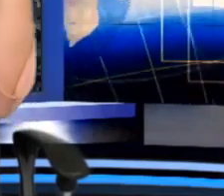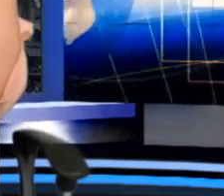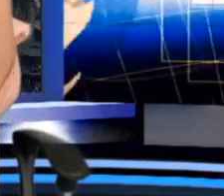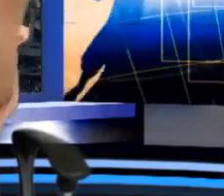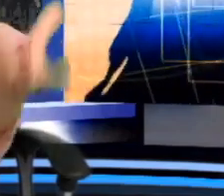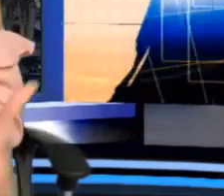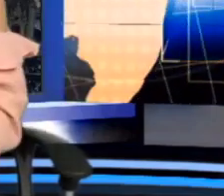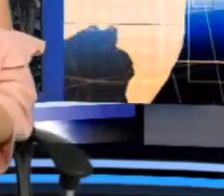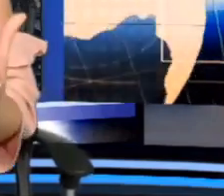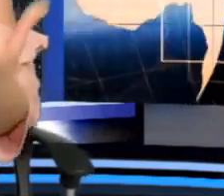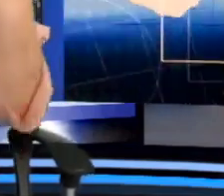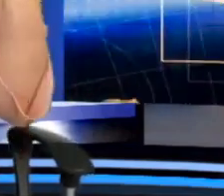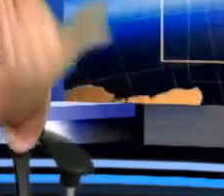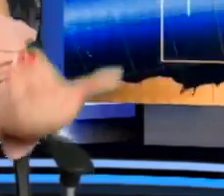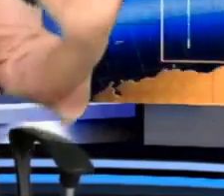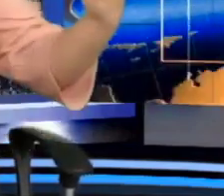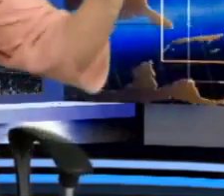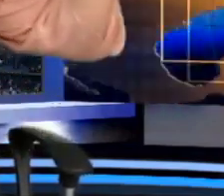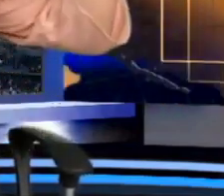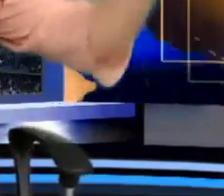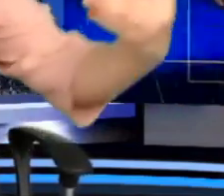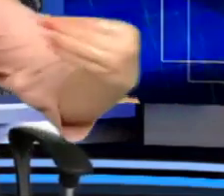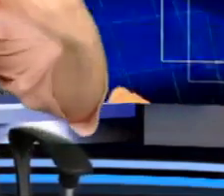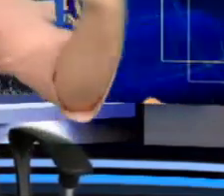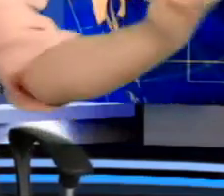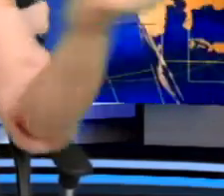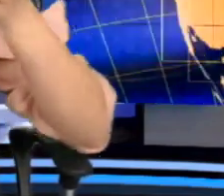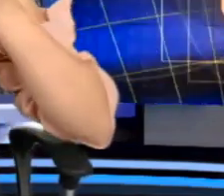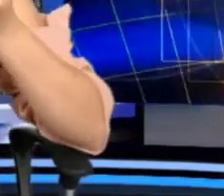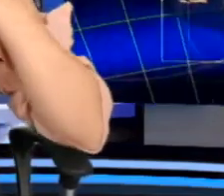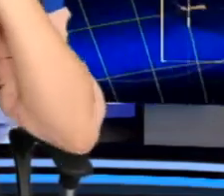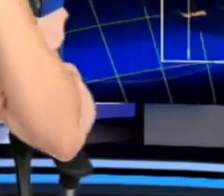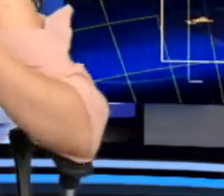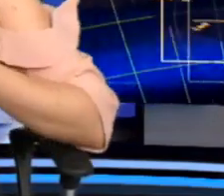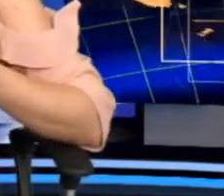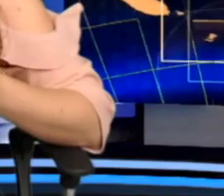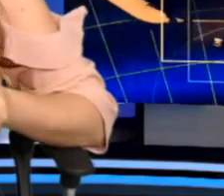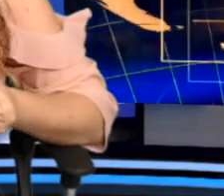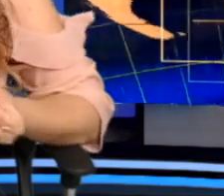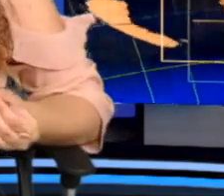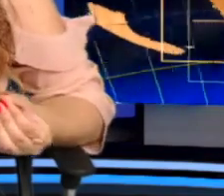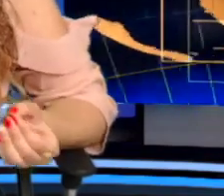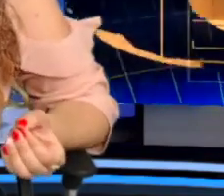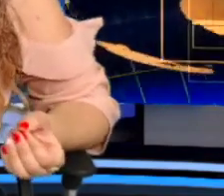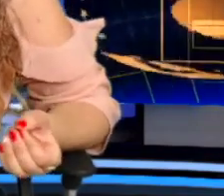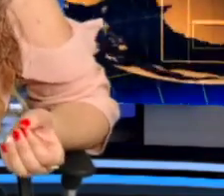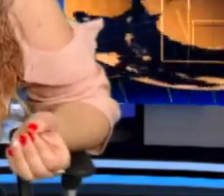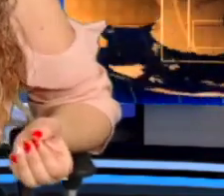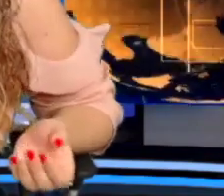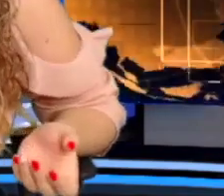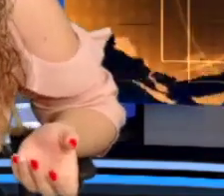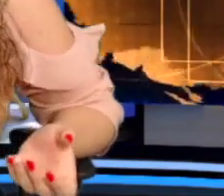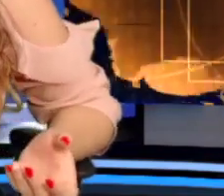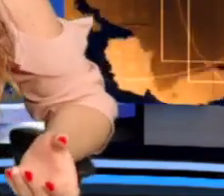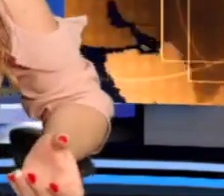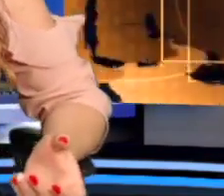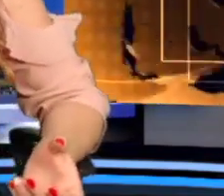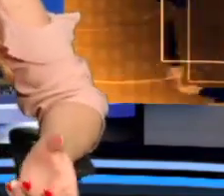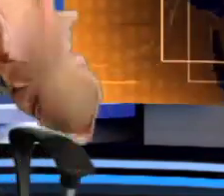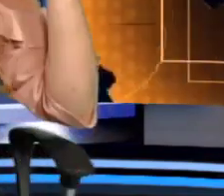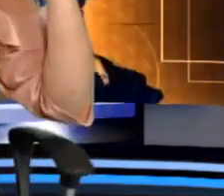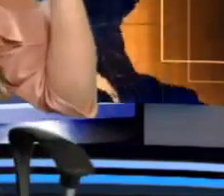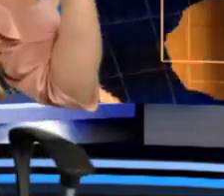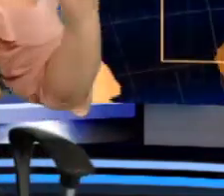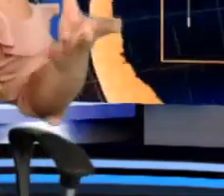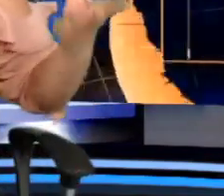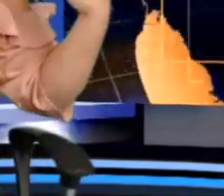lo están utilizando para lo que tiene que ser? Si lo están malgastando en campañas para golpeteo federal.